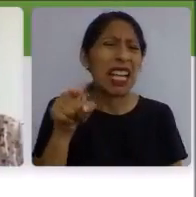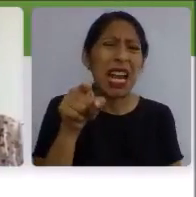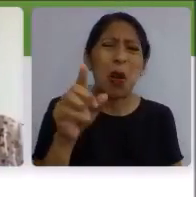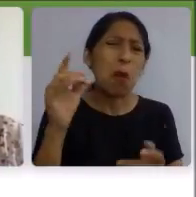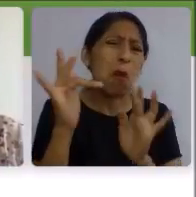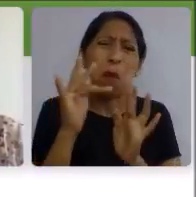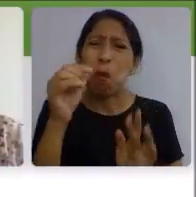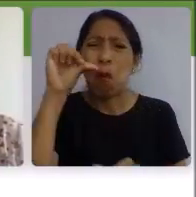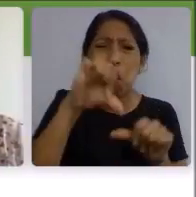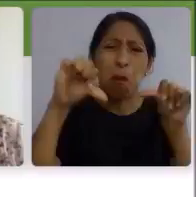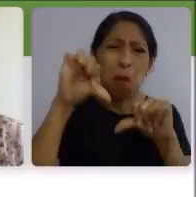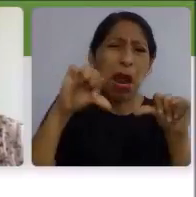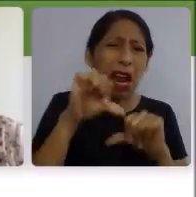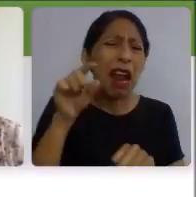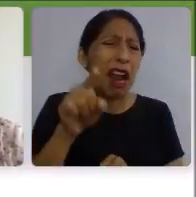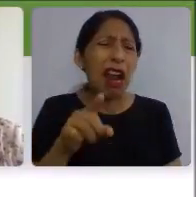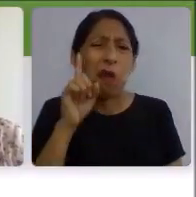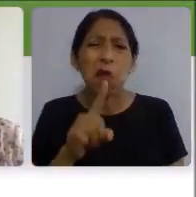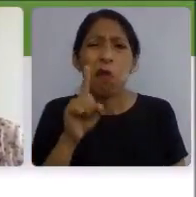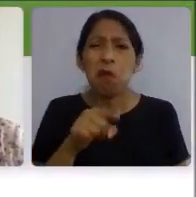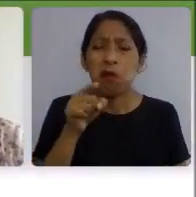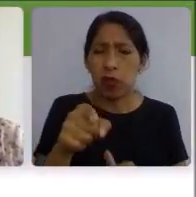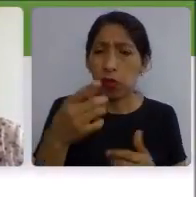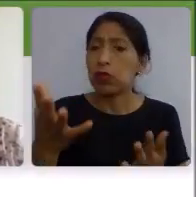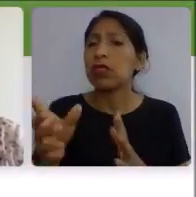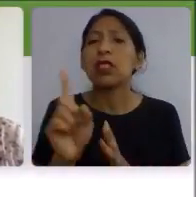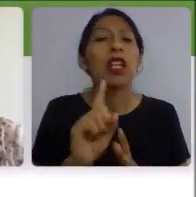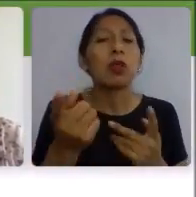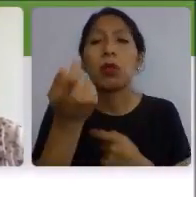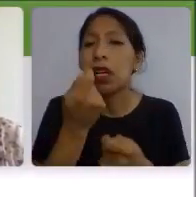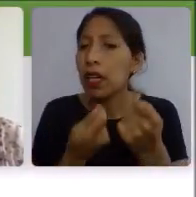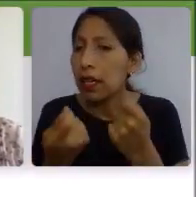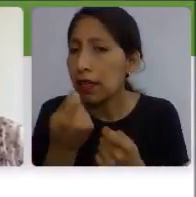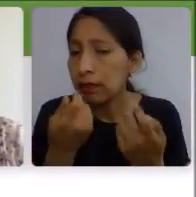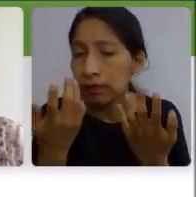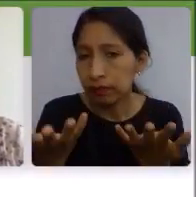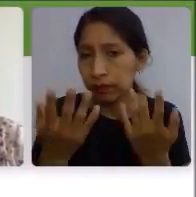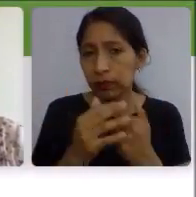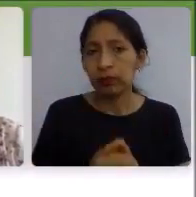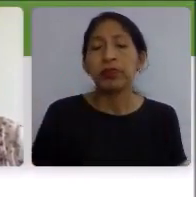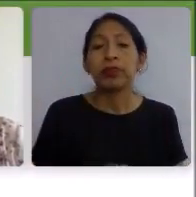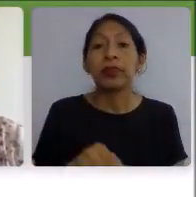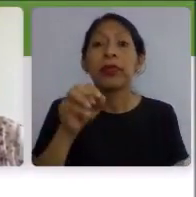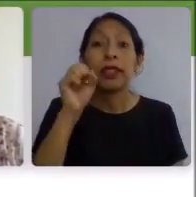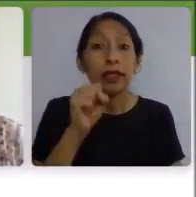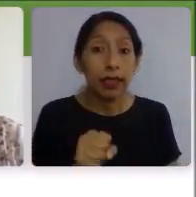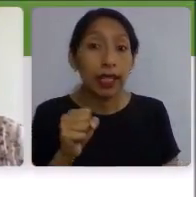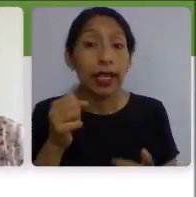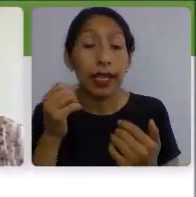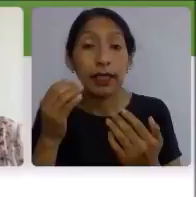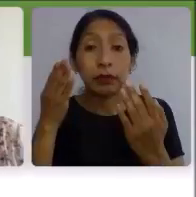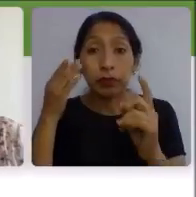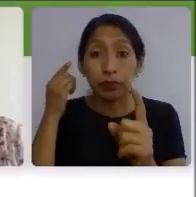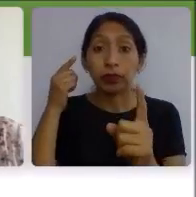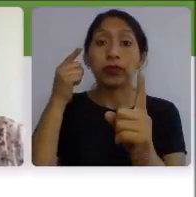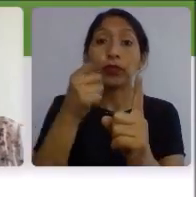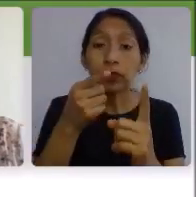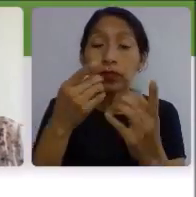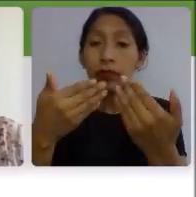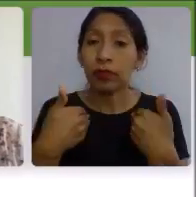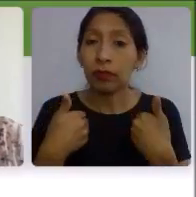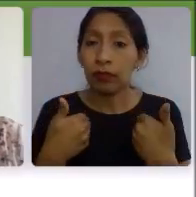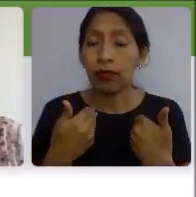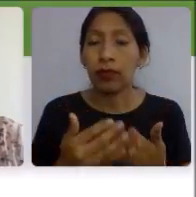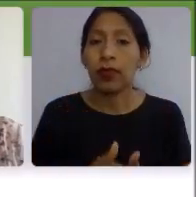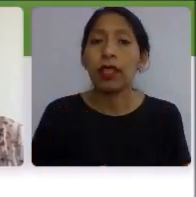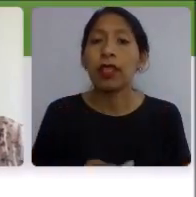contacten y te van a tachar directamente en el mercado. Luego, si el destino, digamos, te dicen que es